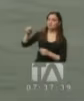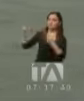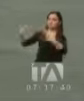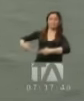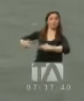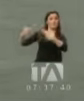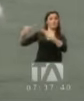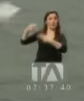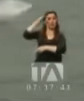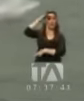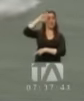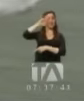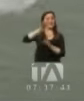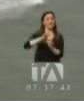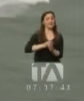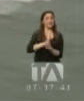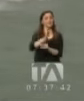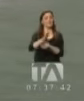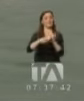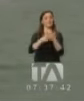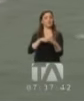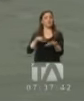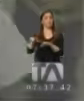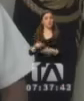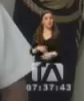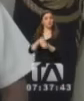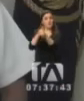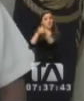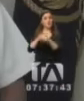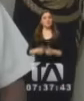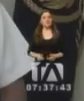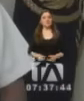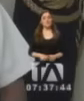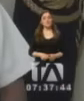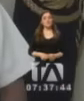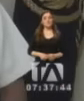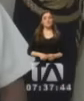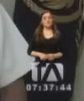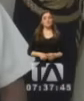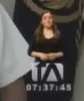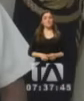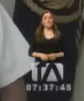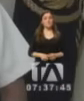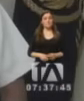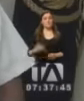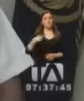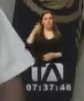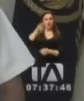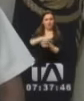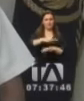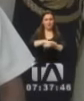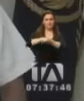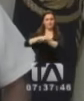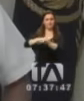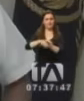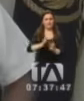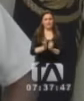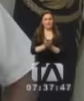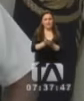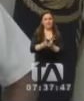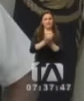lanchas guardacostas que se encontraban en la zona. Y detener a una embarcación que llevaba